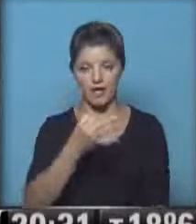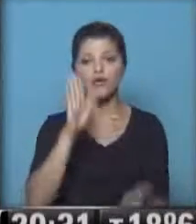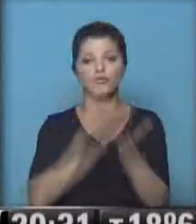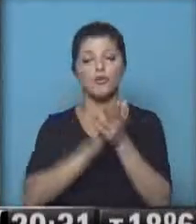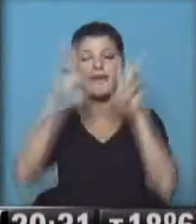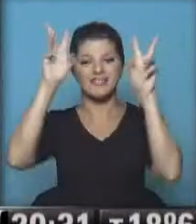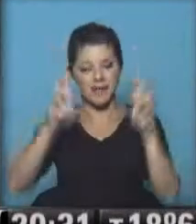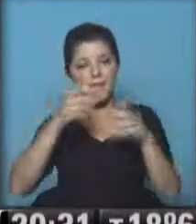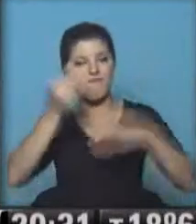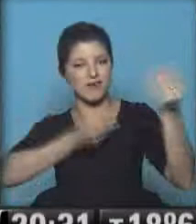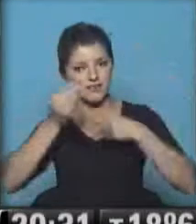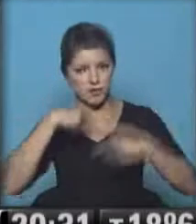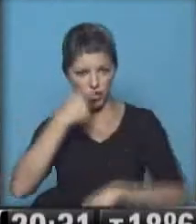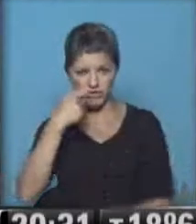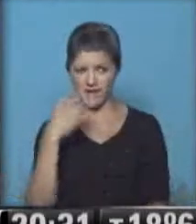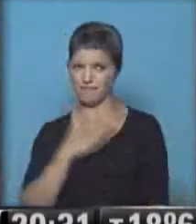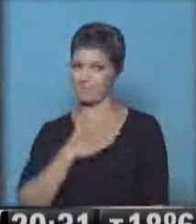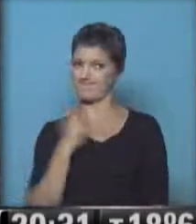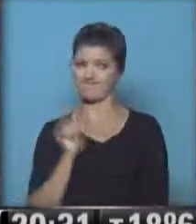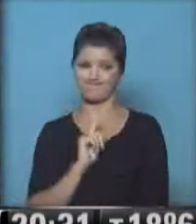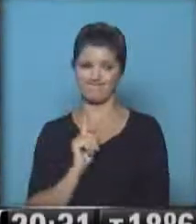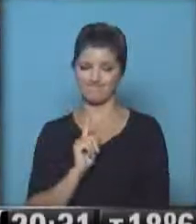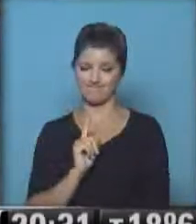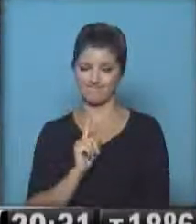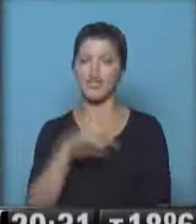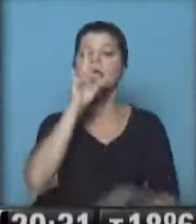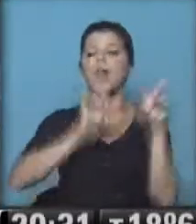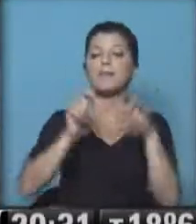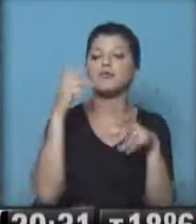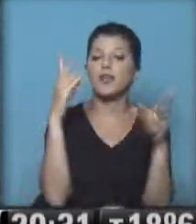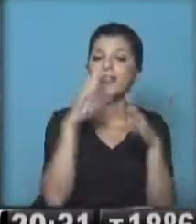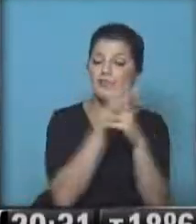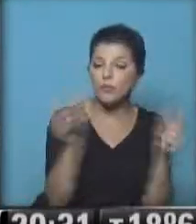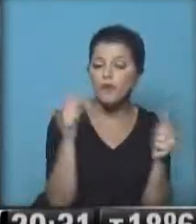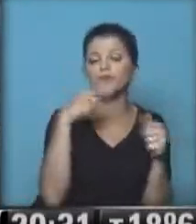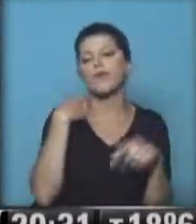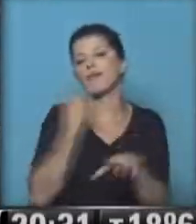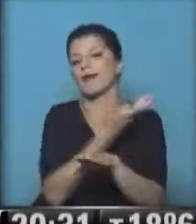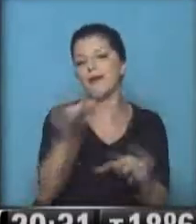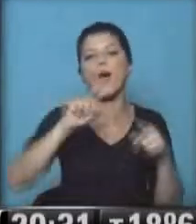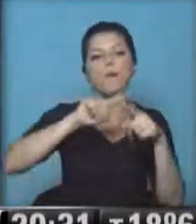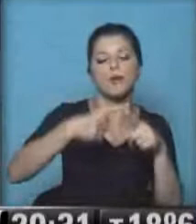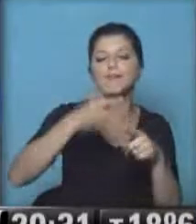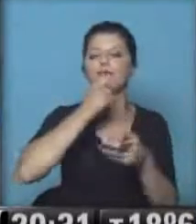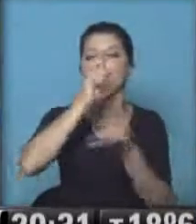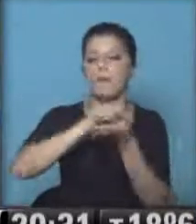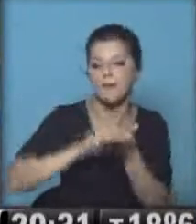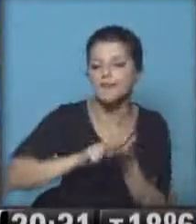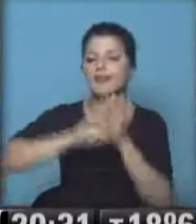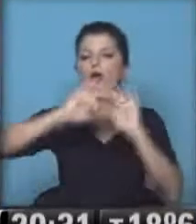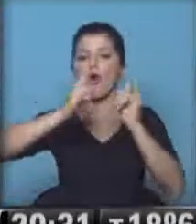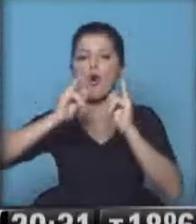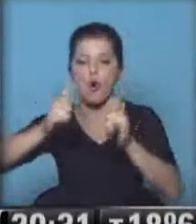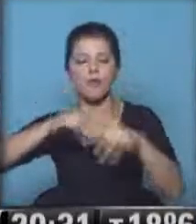del financiamiento de la droga. Yo creo que no. Las víctimas de los secuestros suelen ser militantes, periodistas y jóvenes